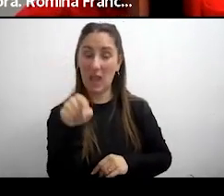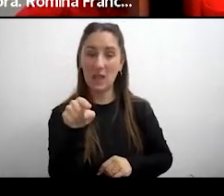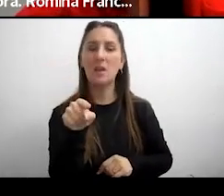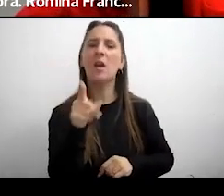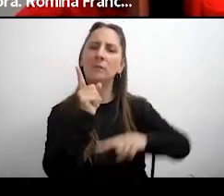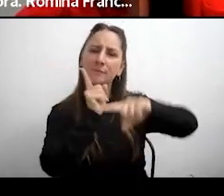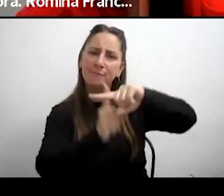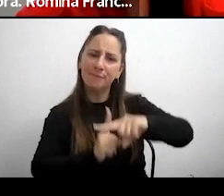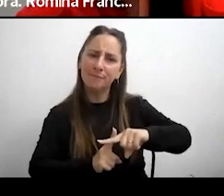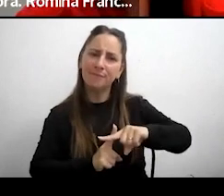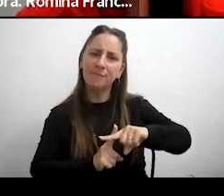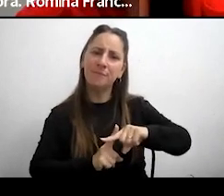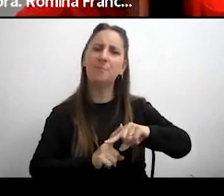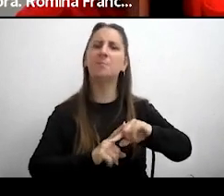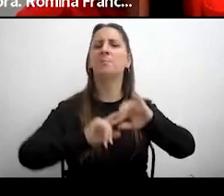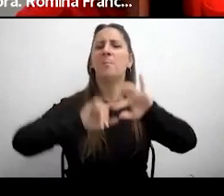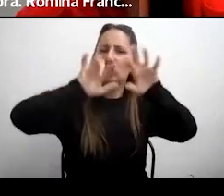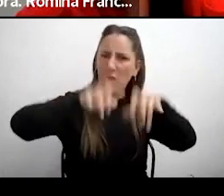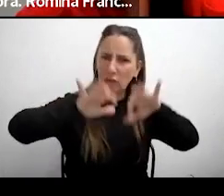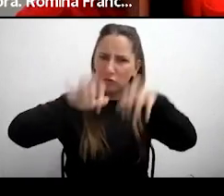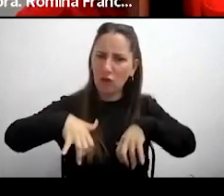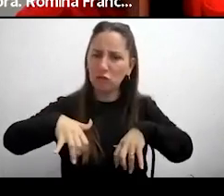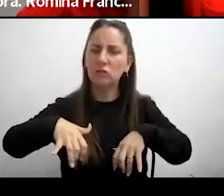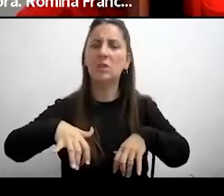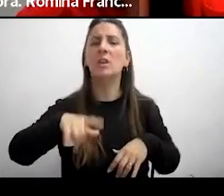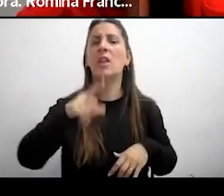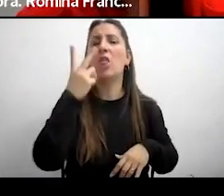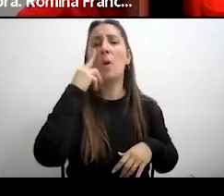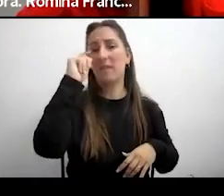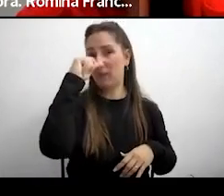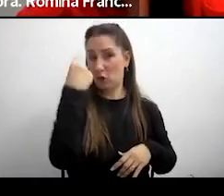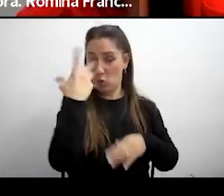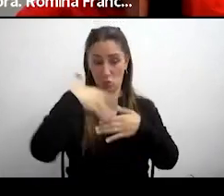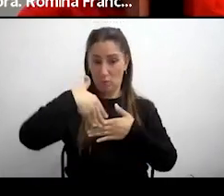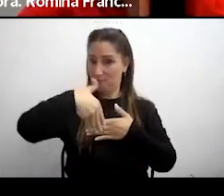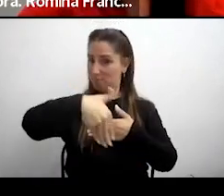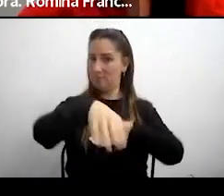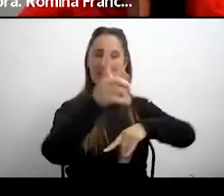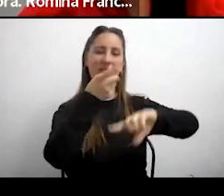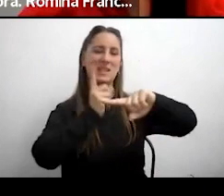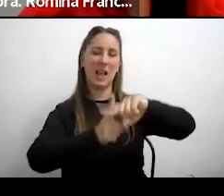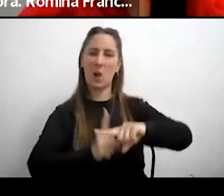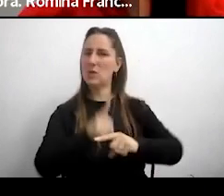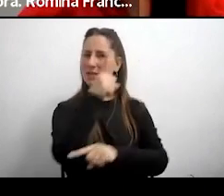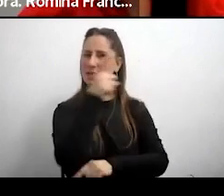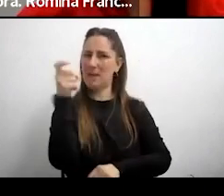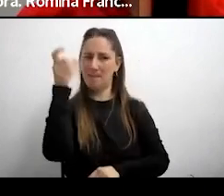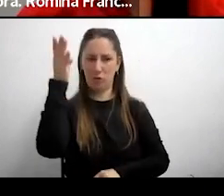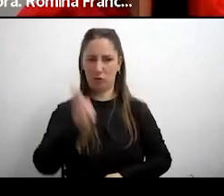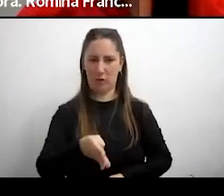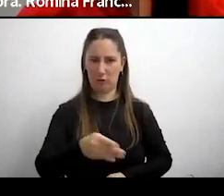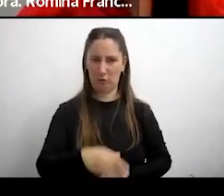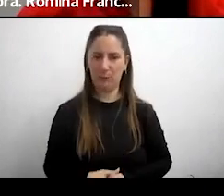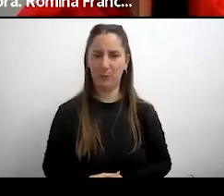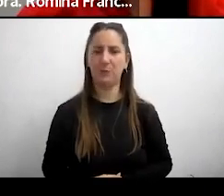computó por sextos, y ya lo que es 21 en adelante ya se computa al 100%.